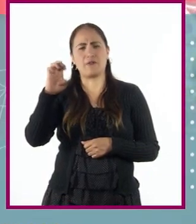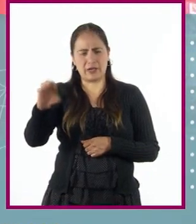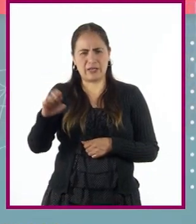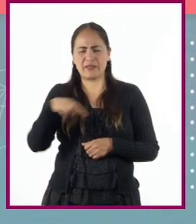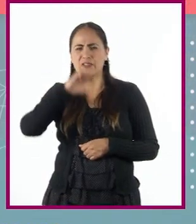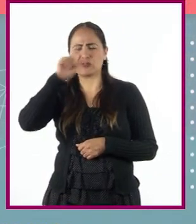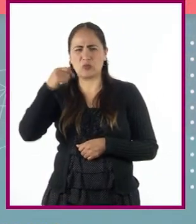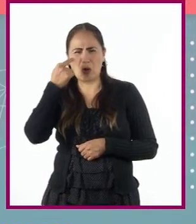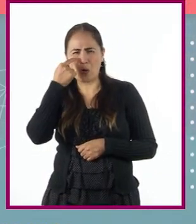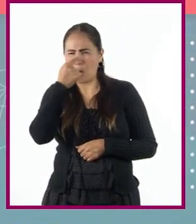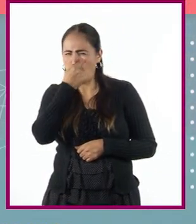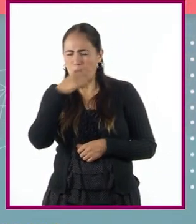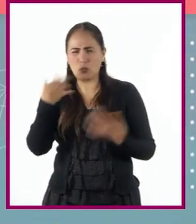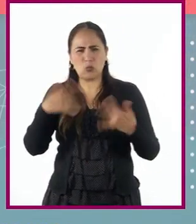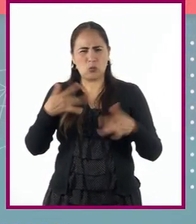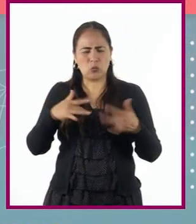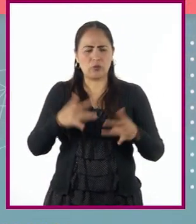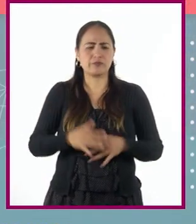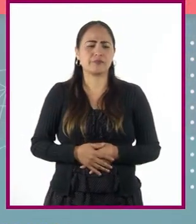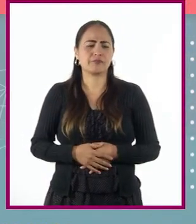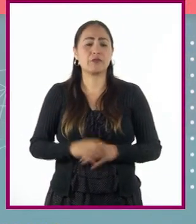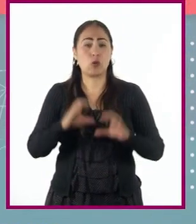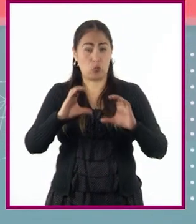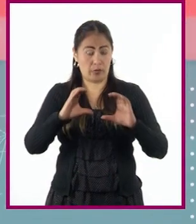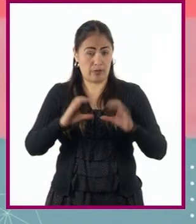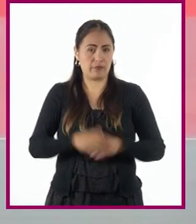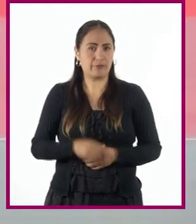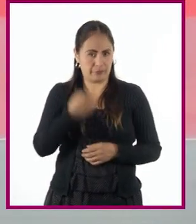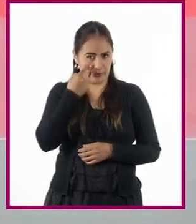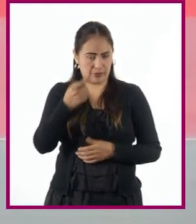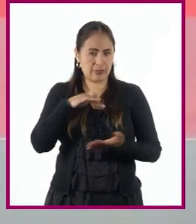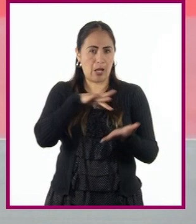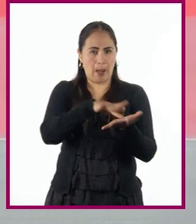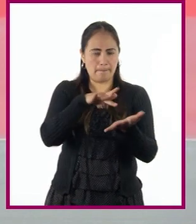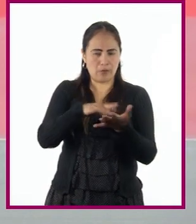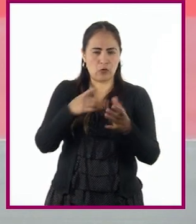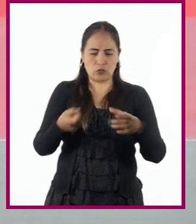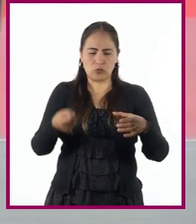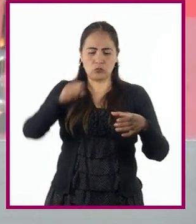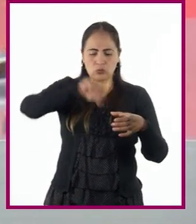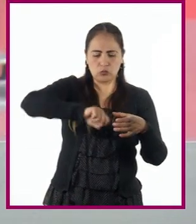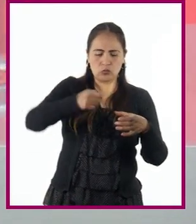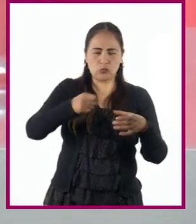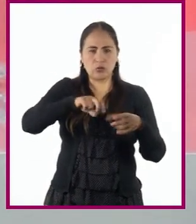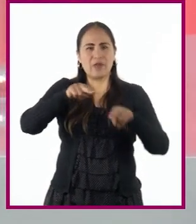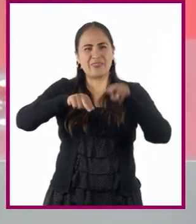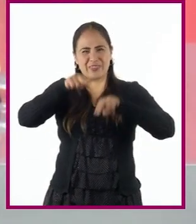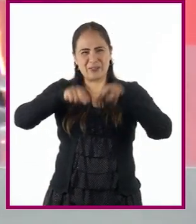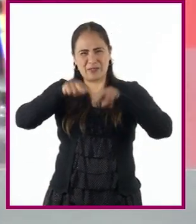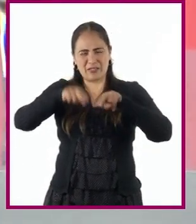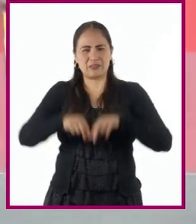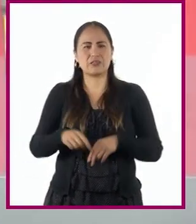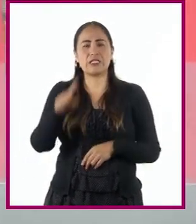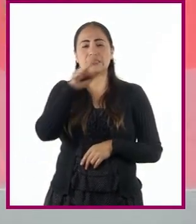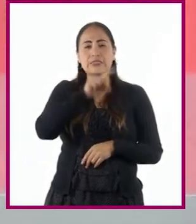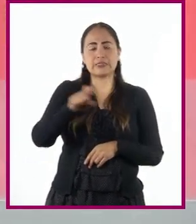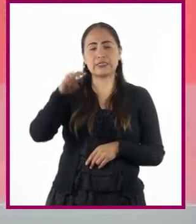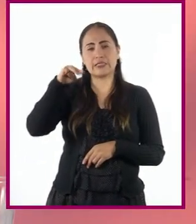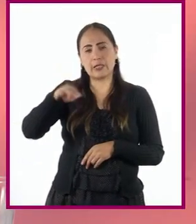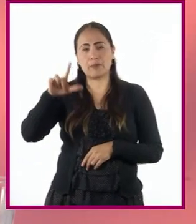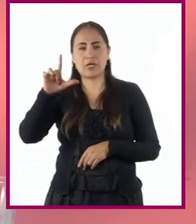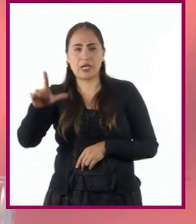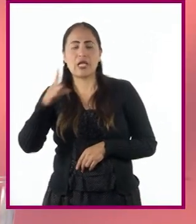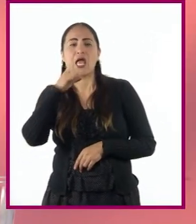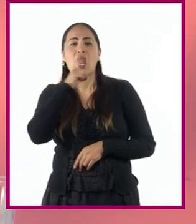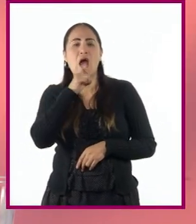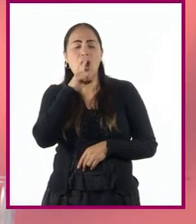¿Listas y listos? ¿Cómo lo haremos? Con apoyo de la taza medidora, coloquen 100 mililitros de agua destilada